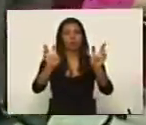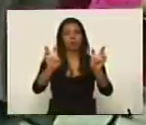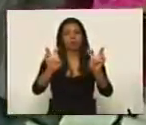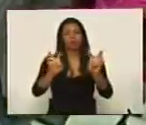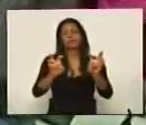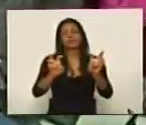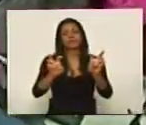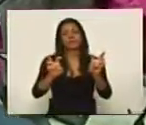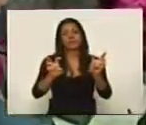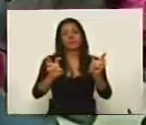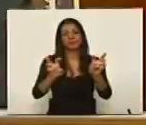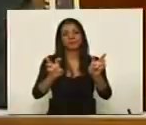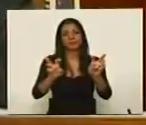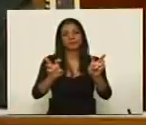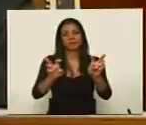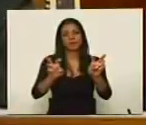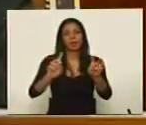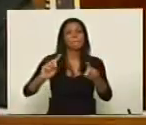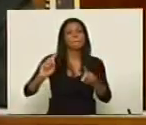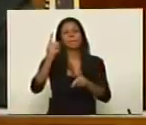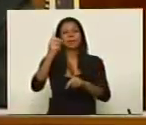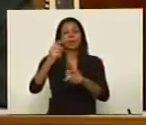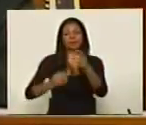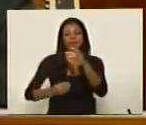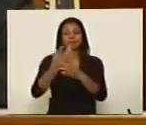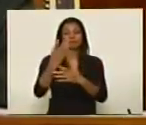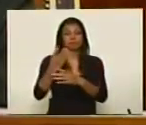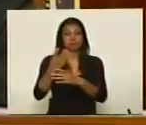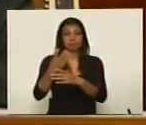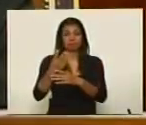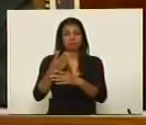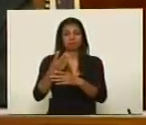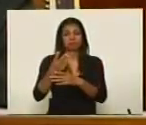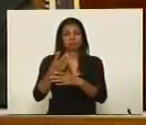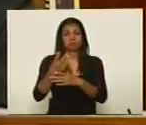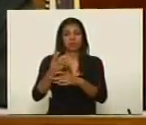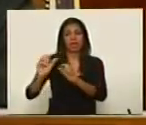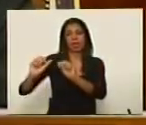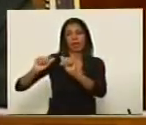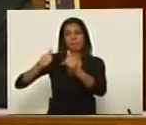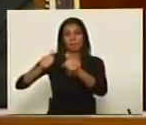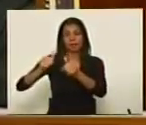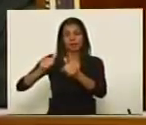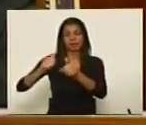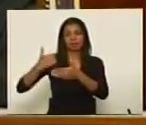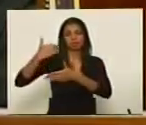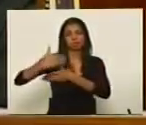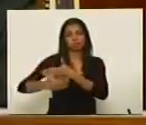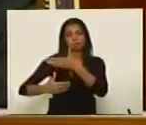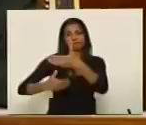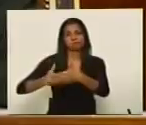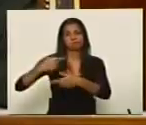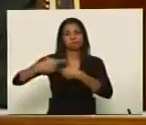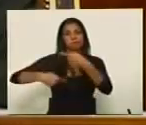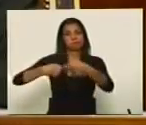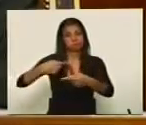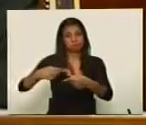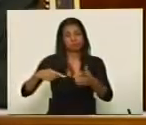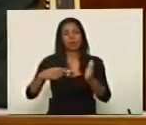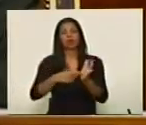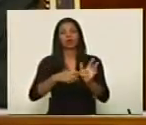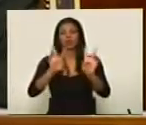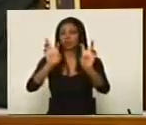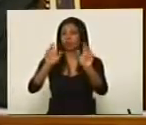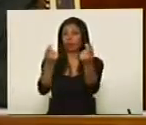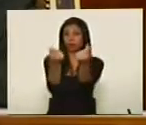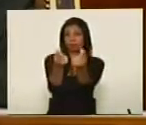Y fue, además de esta primera emisión, también el inicio de la primera fase de esta herramienta de